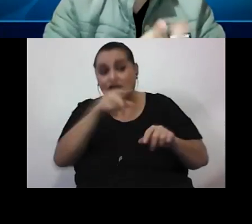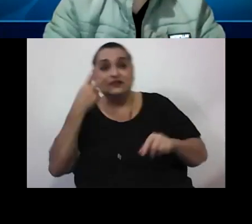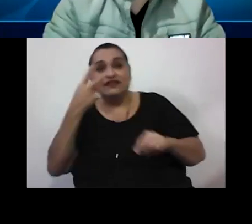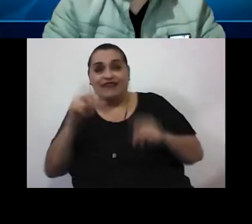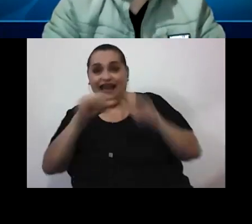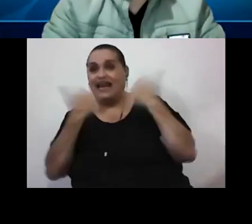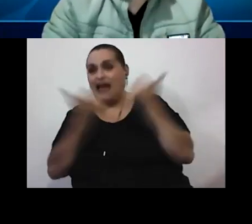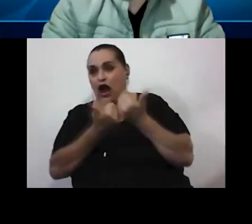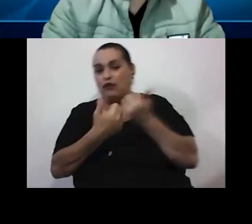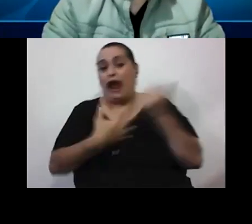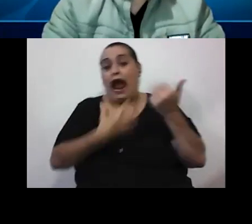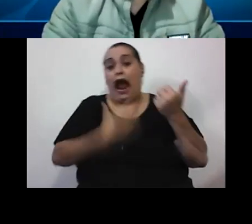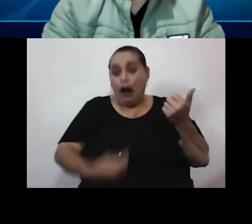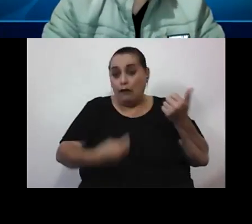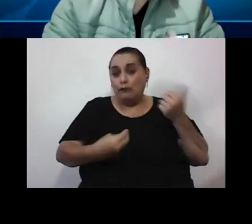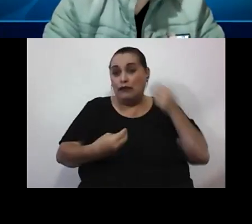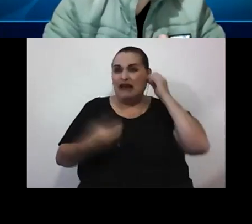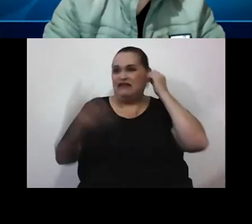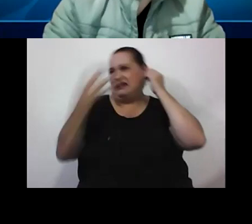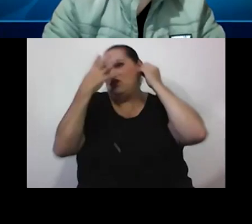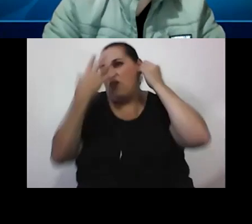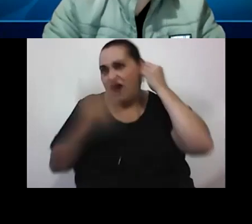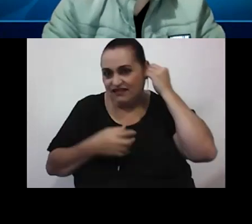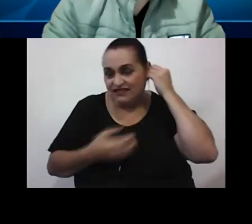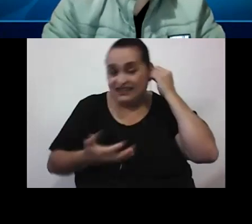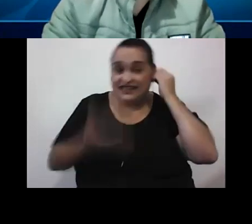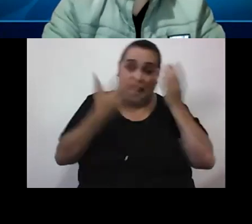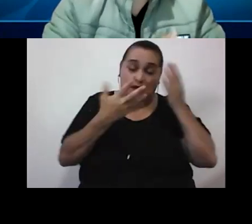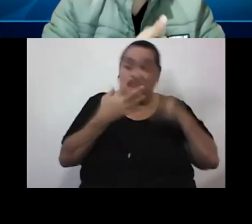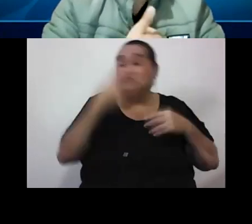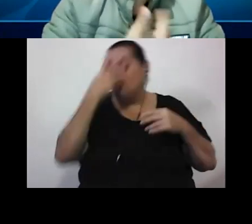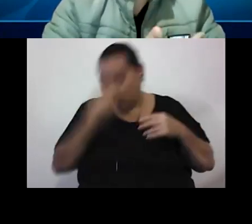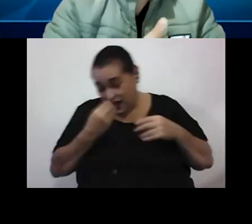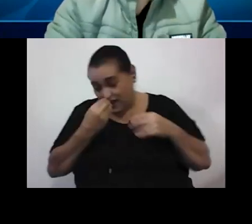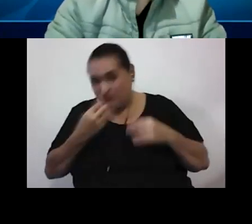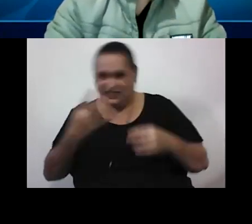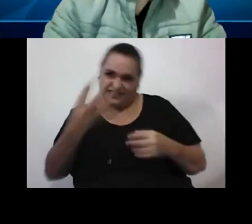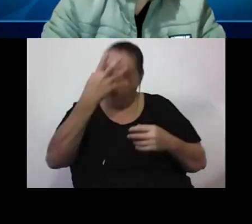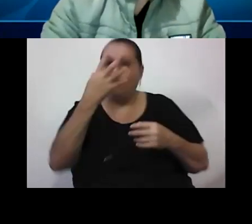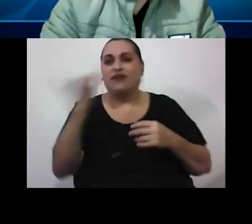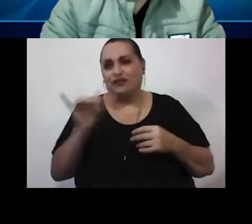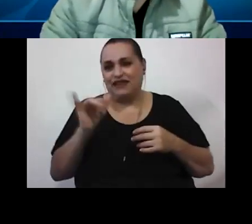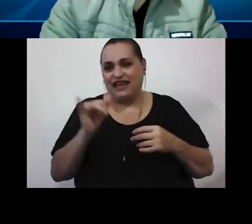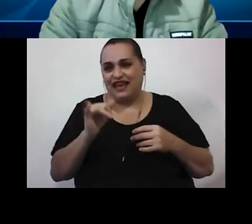hambre muestran irritabilidad, a veces por sueño muestran irritabilidad, porque tiene una regularidad